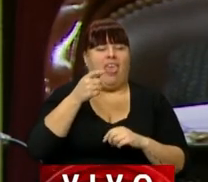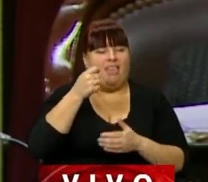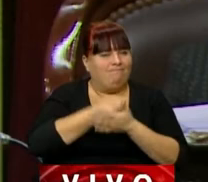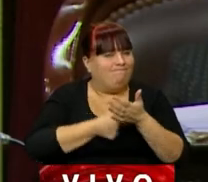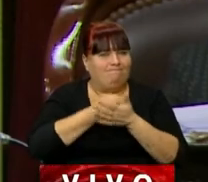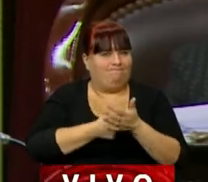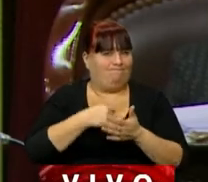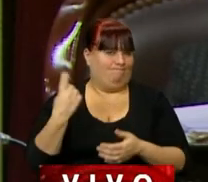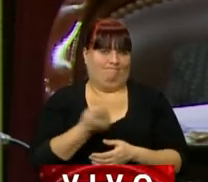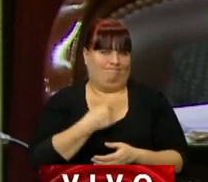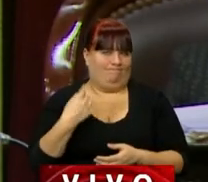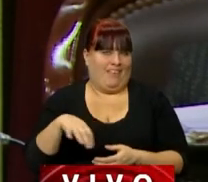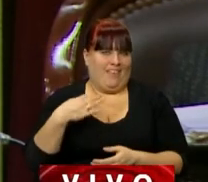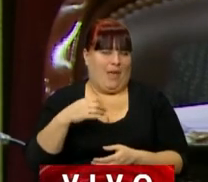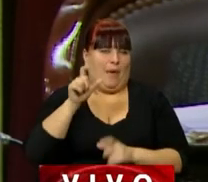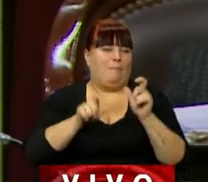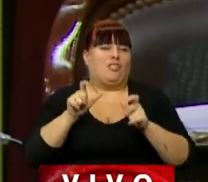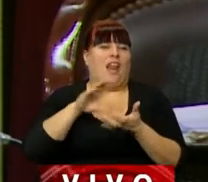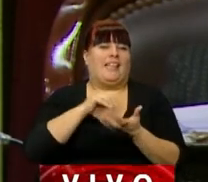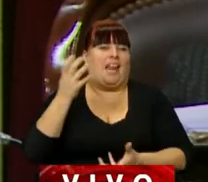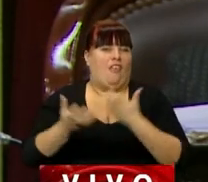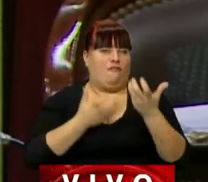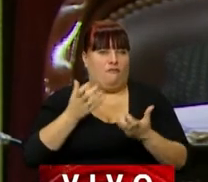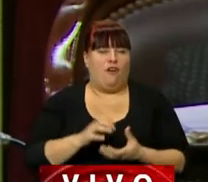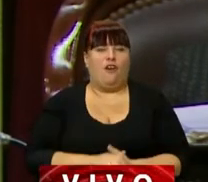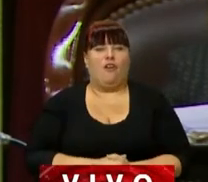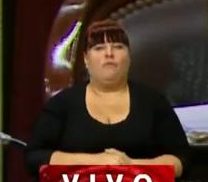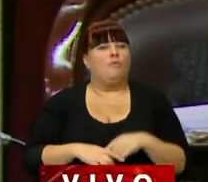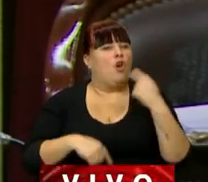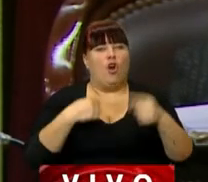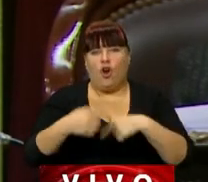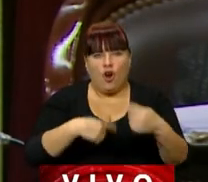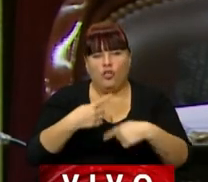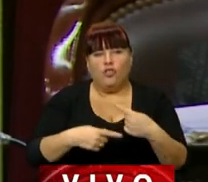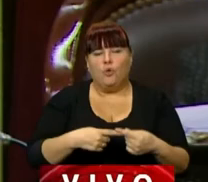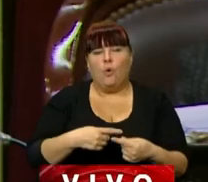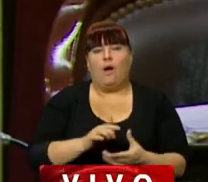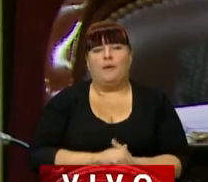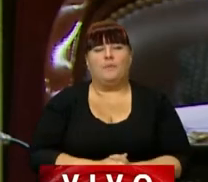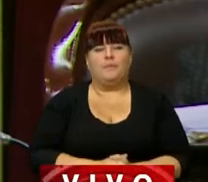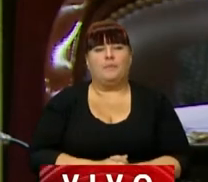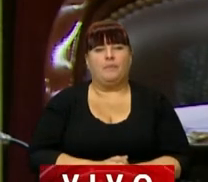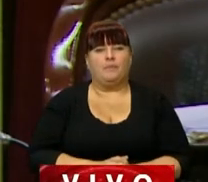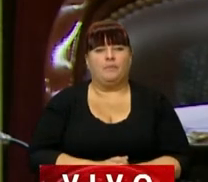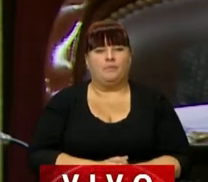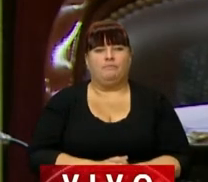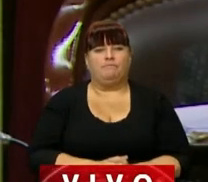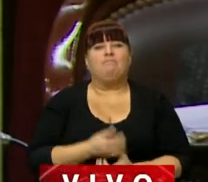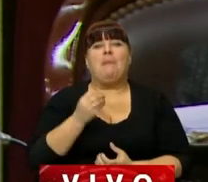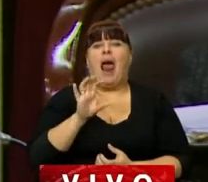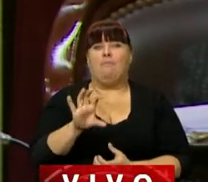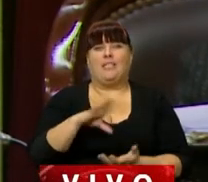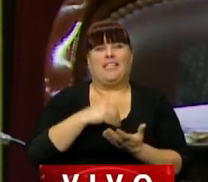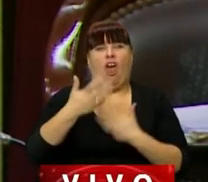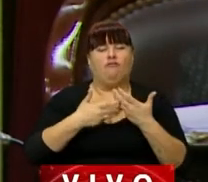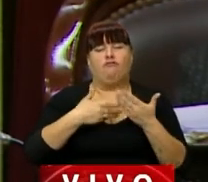que tenemos los fueguinos y las fueguinas, seguir haciendo que nuestra